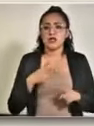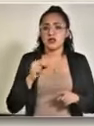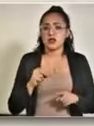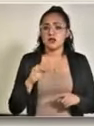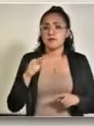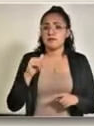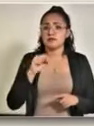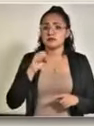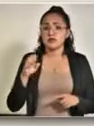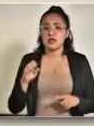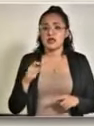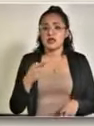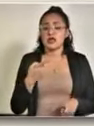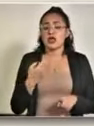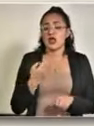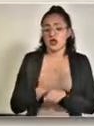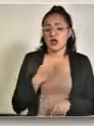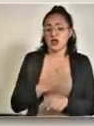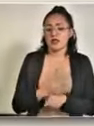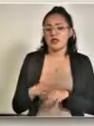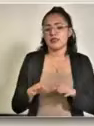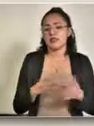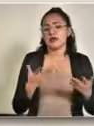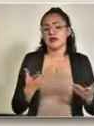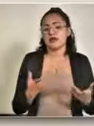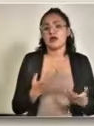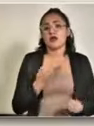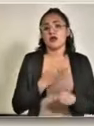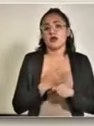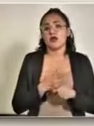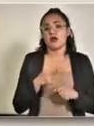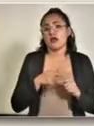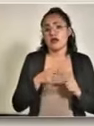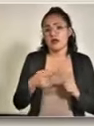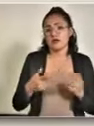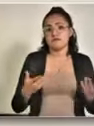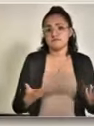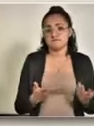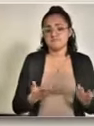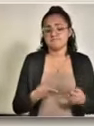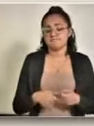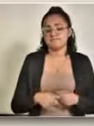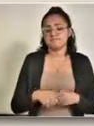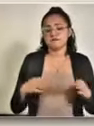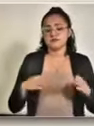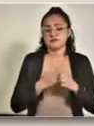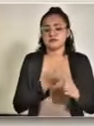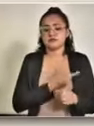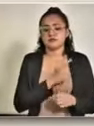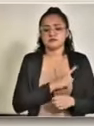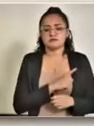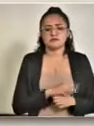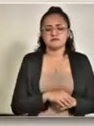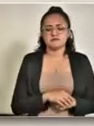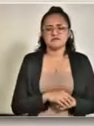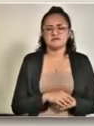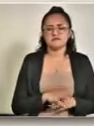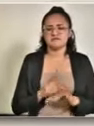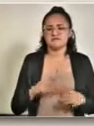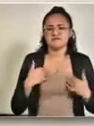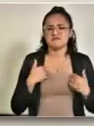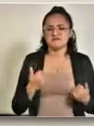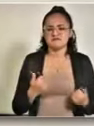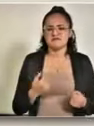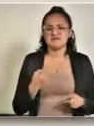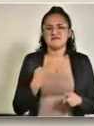para incentivarlo durante este trabajo que están haciendo durante la pandemia. Gracias, buenos días. No entendí la última pregunta. ¿Apoyo